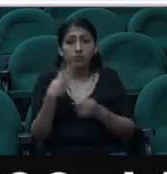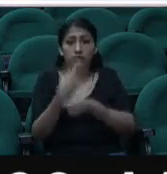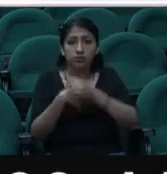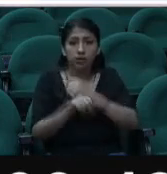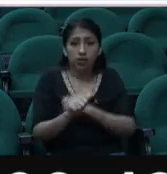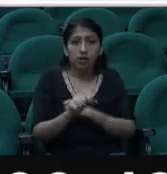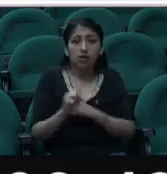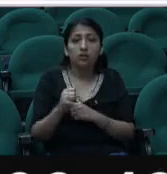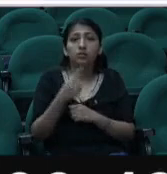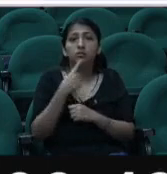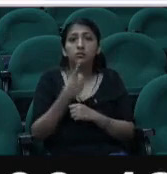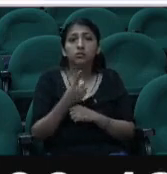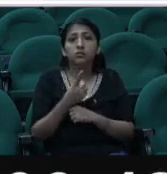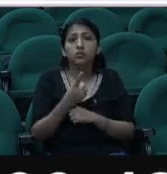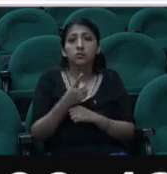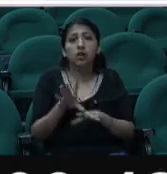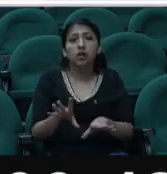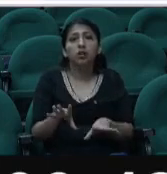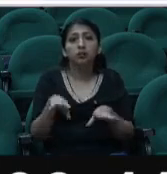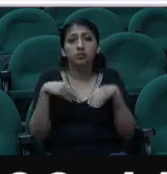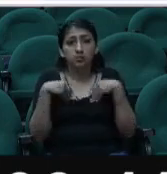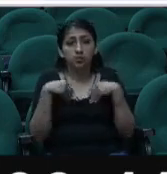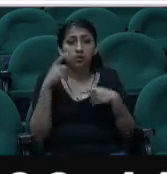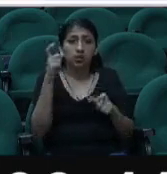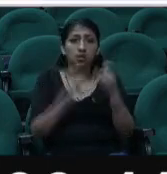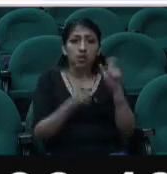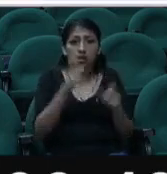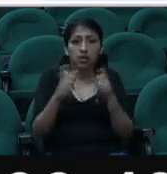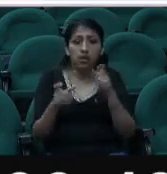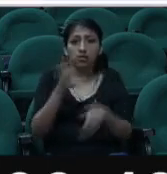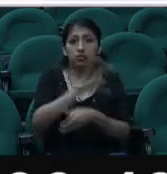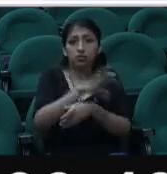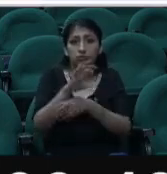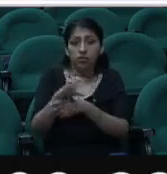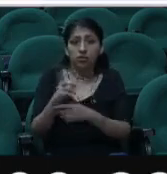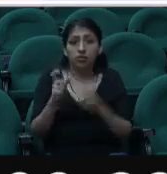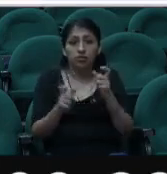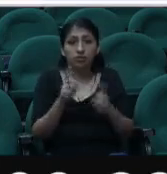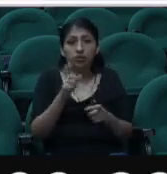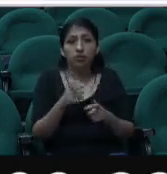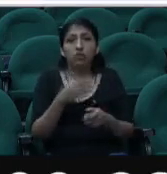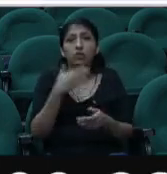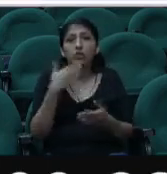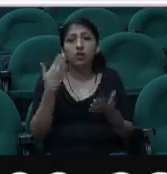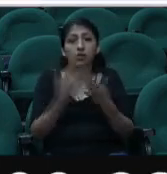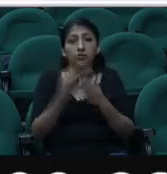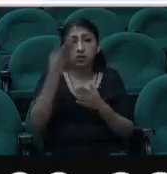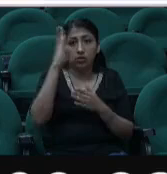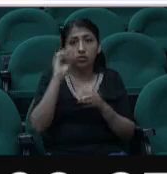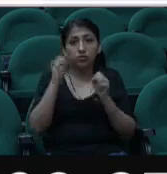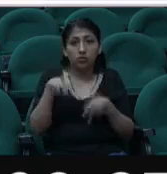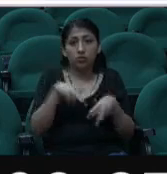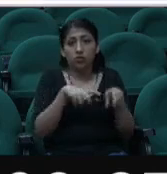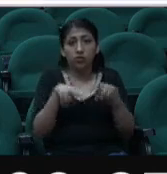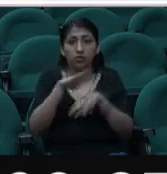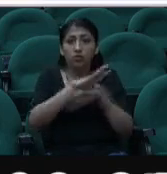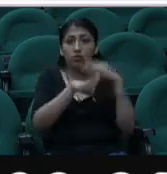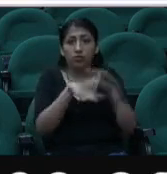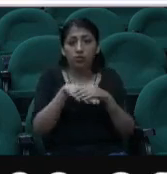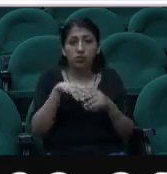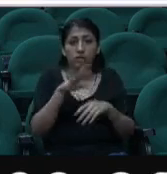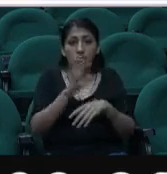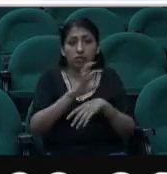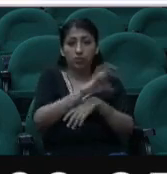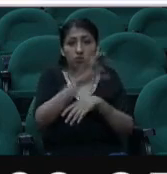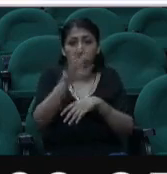y obviamente la aceptación de la gente del ciudadano común gracias a dios hemos podido caminar toda nuestra provincia